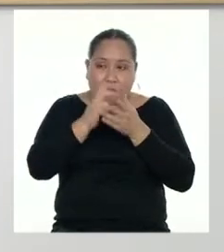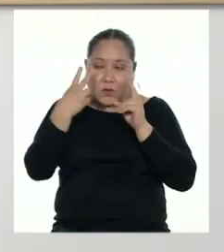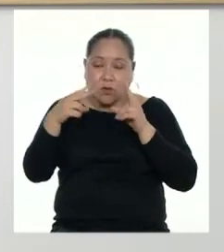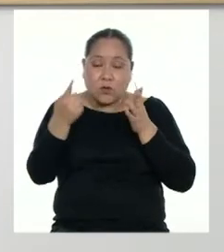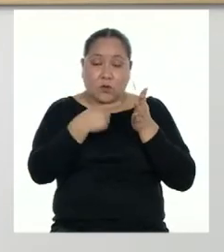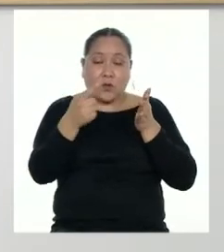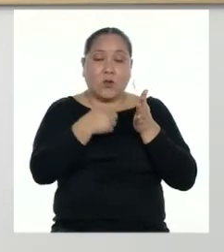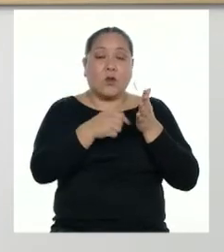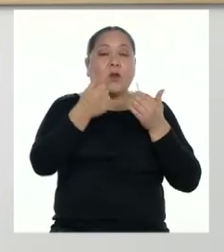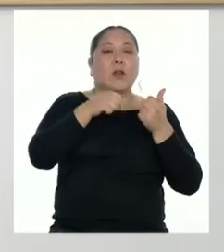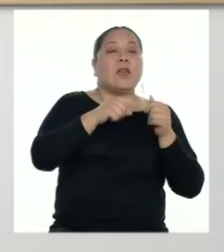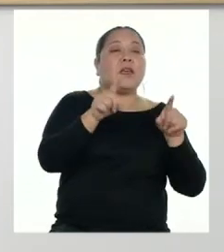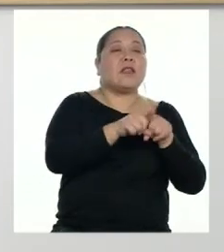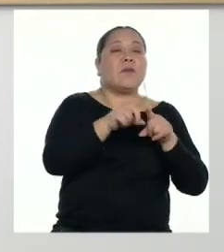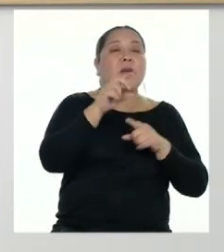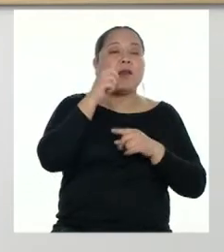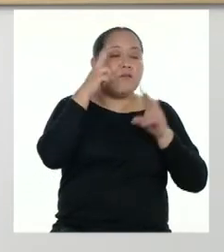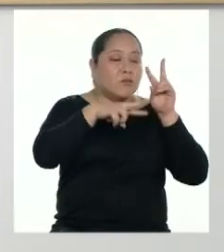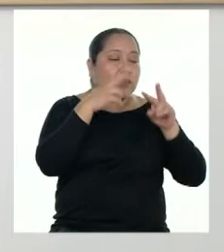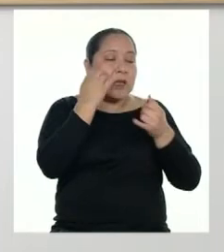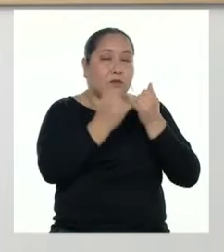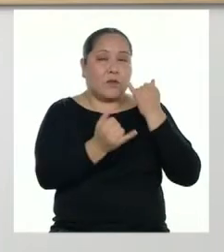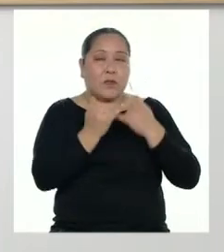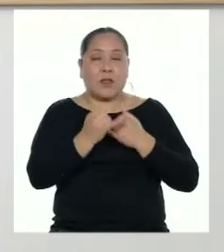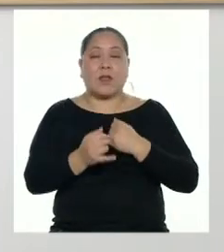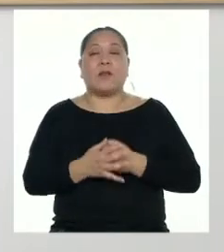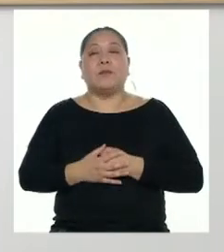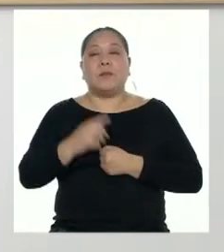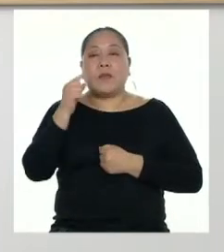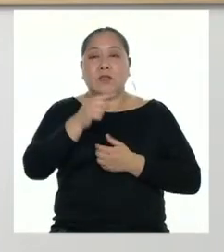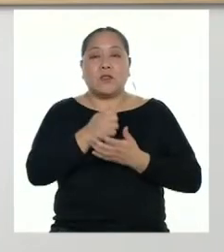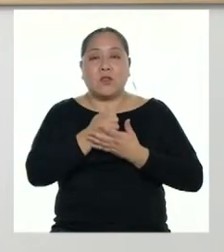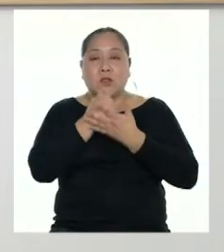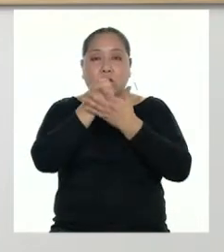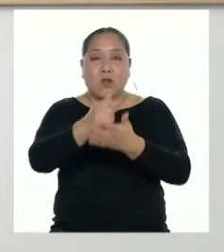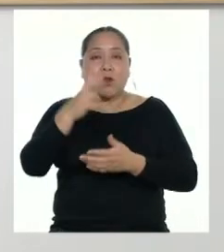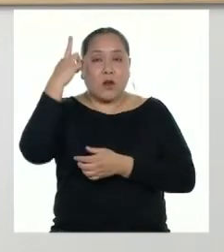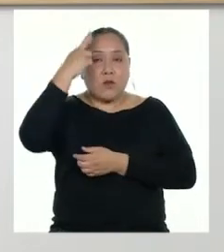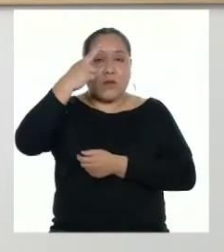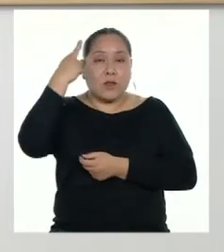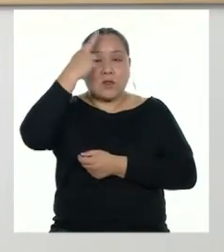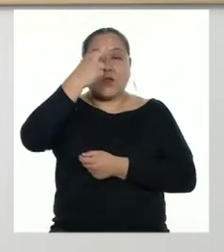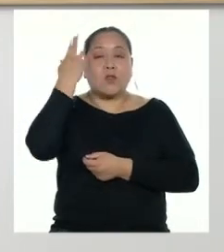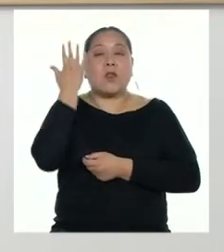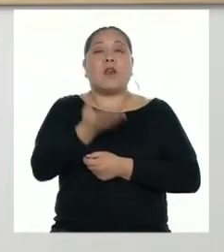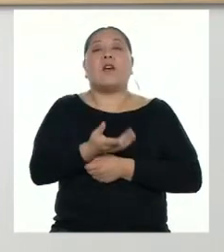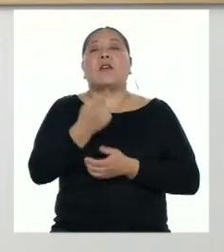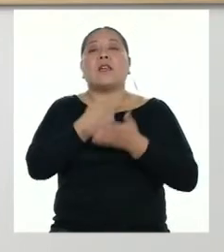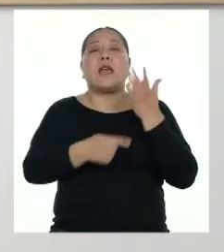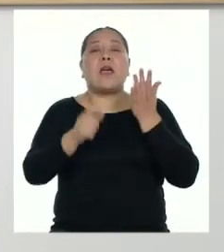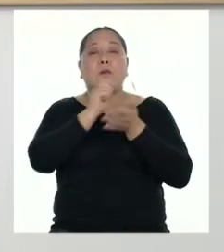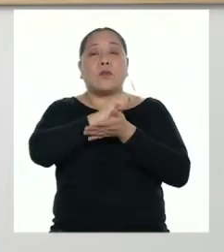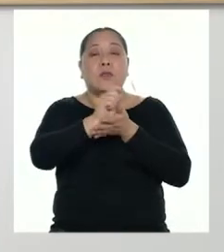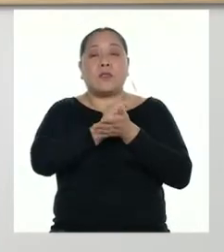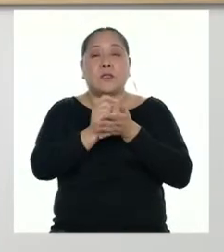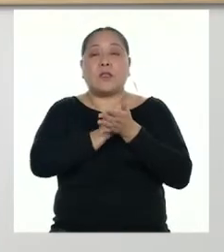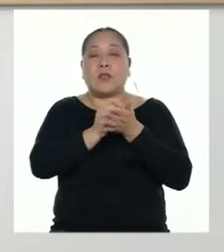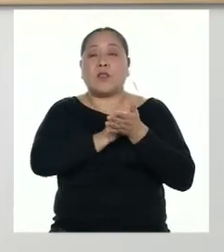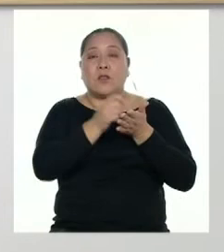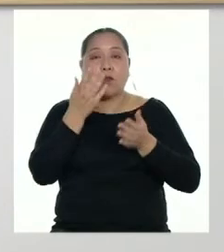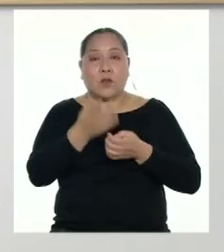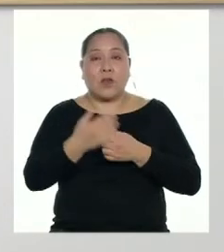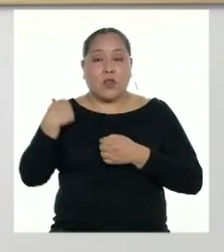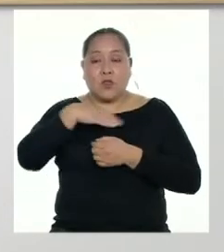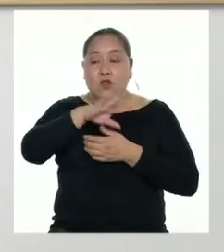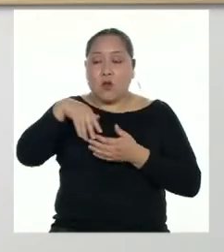y así hasta la revisión final. Esto nos permite reflexionar sobre lo que hemos escrito. En todo